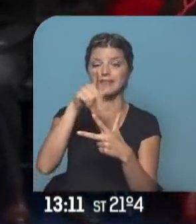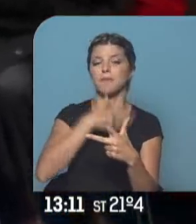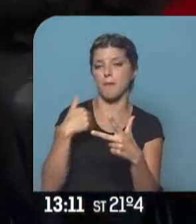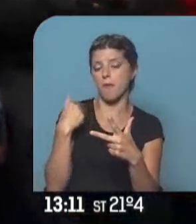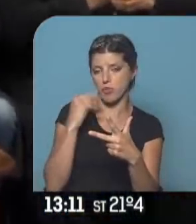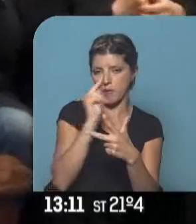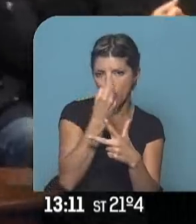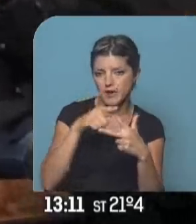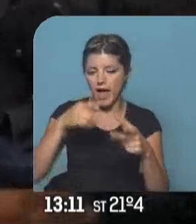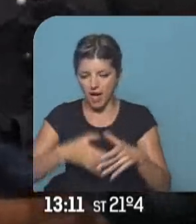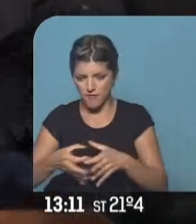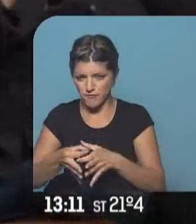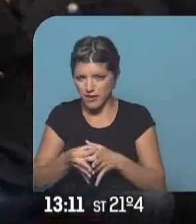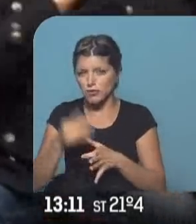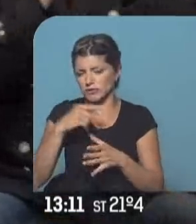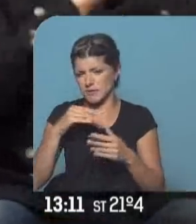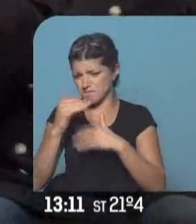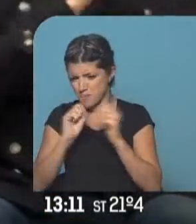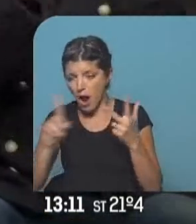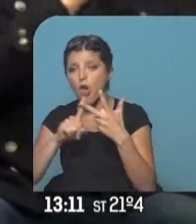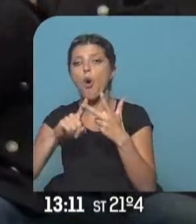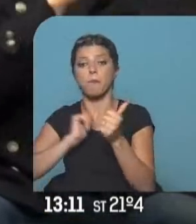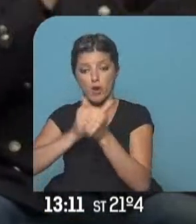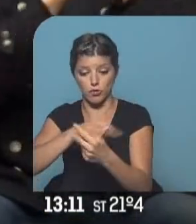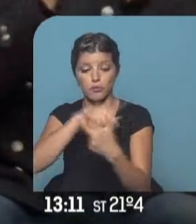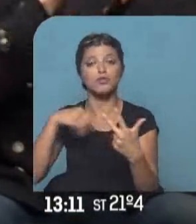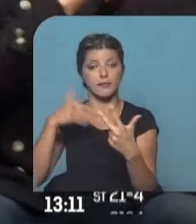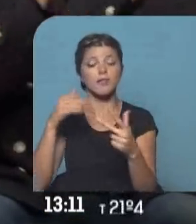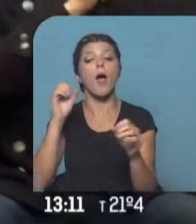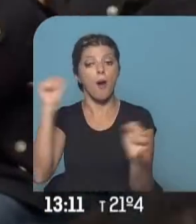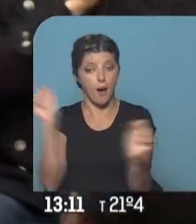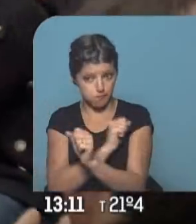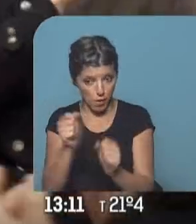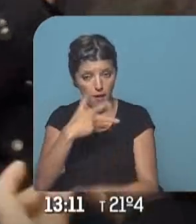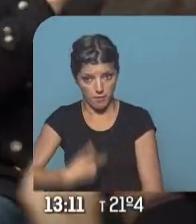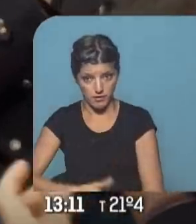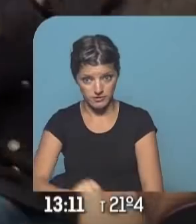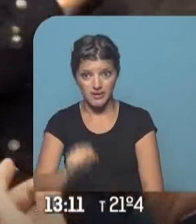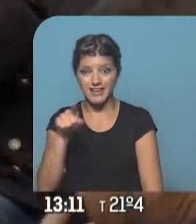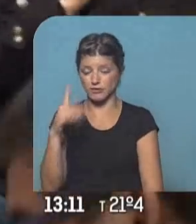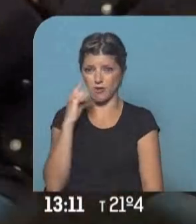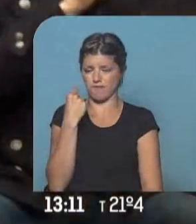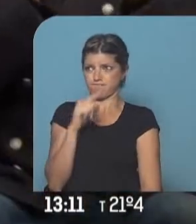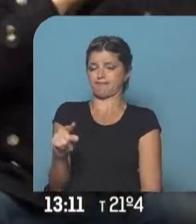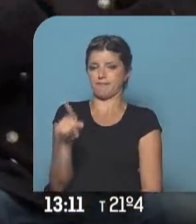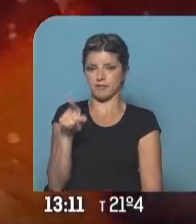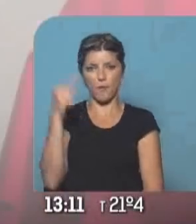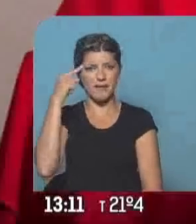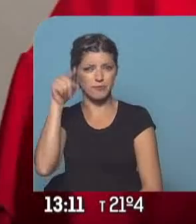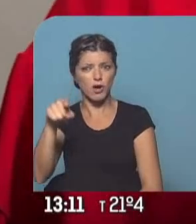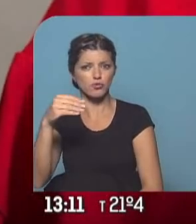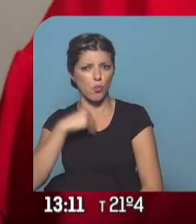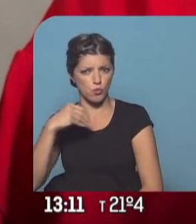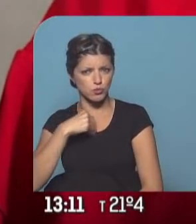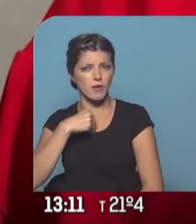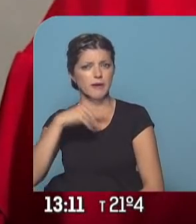malformación del feto y violación. Una victoria impensada en un país de arraigada tradición católica y conservadora. Las